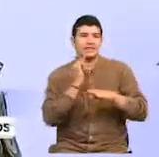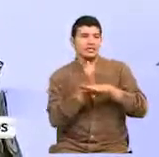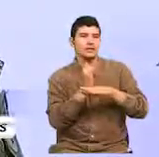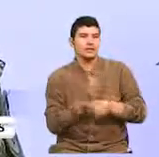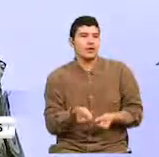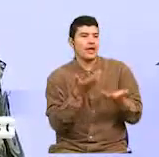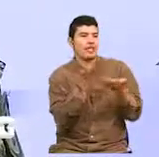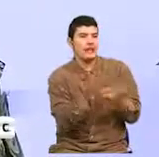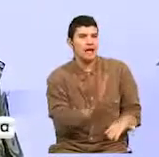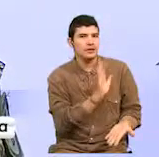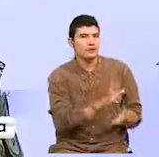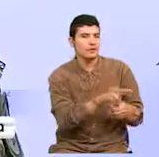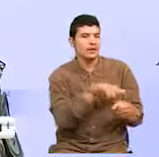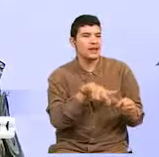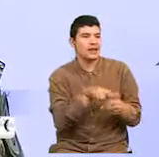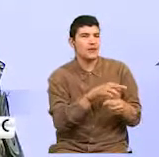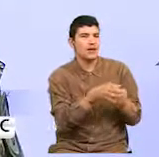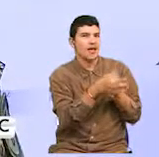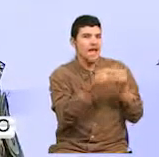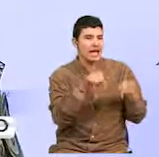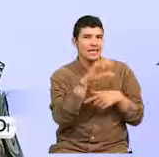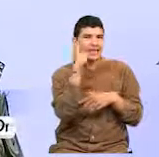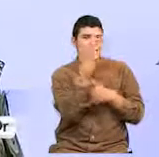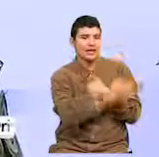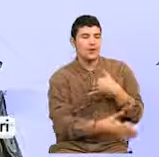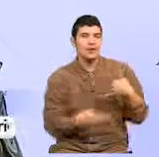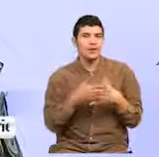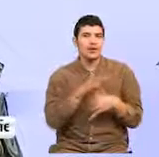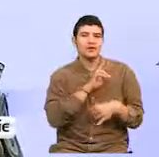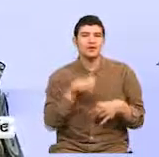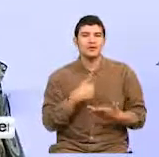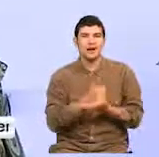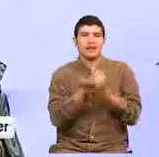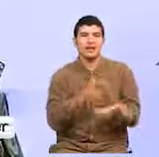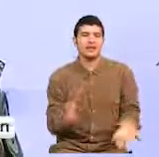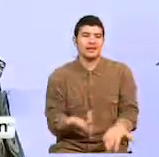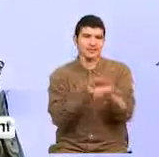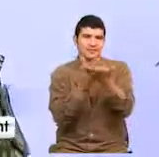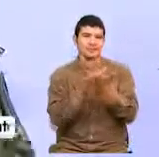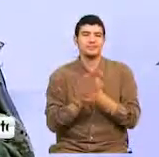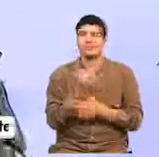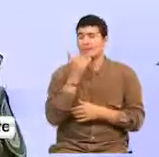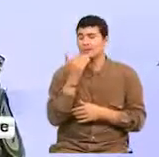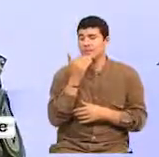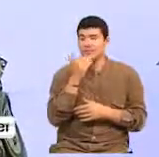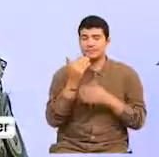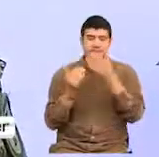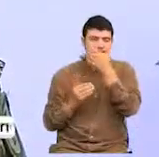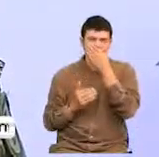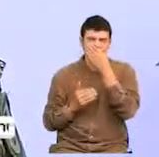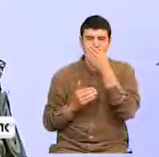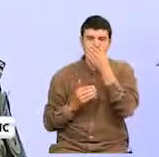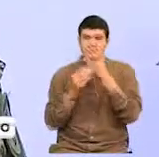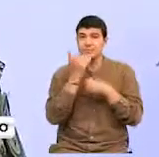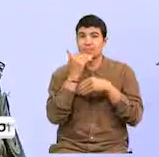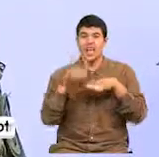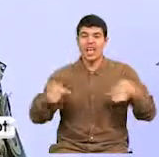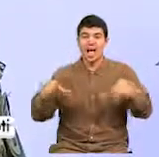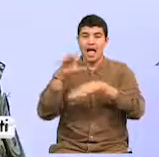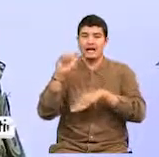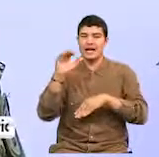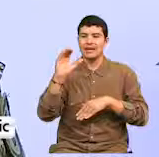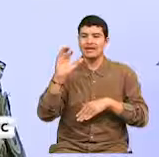institucionalidad a cada región del país y con eso estamos ayudando. Por ejemplo, en el área del Catatumbo hemos